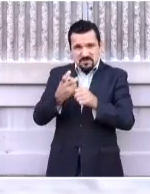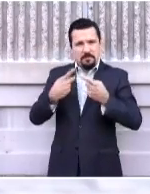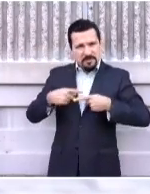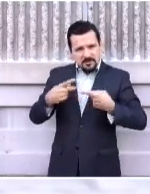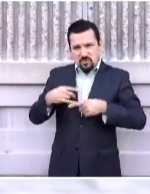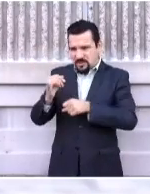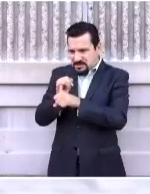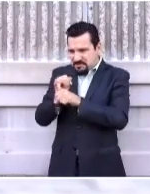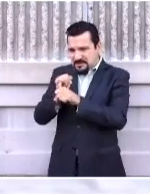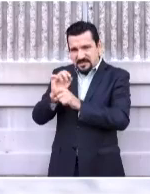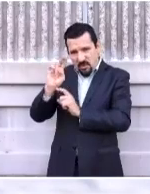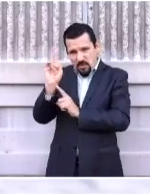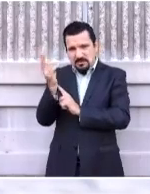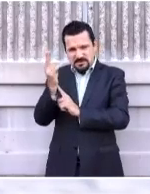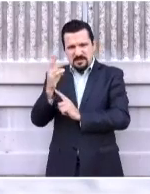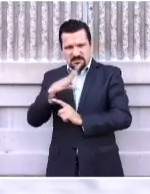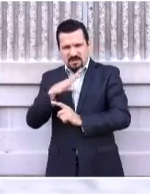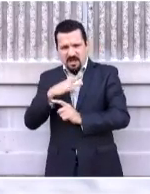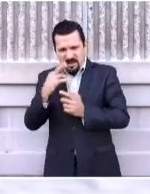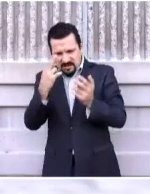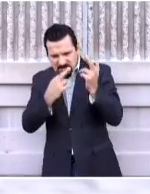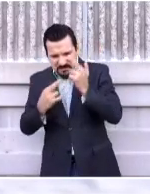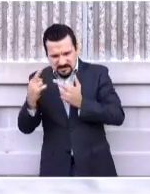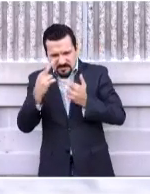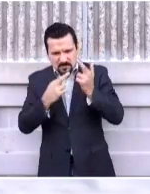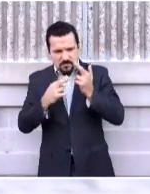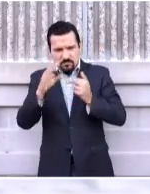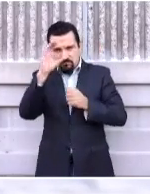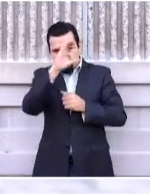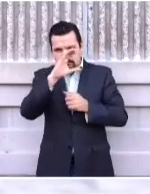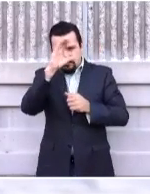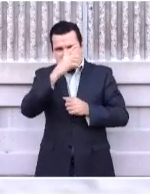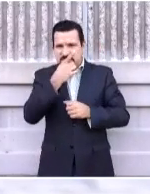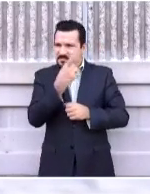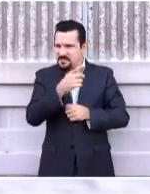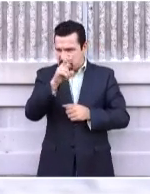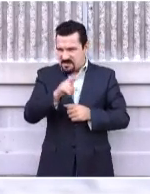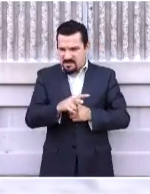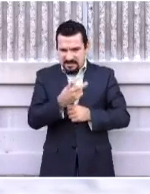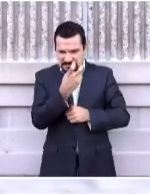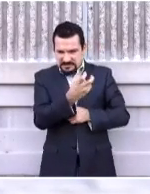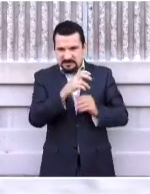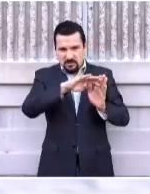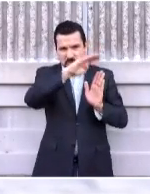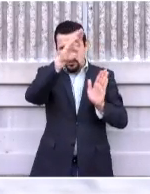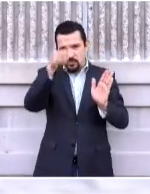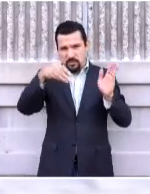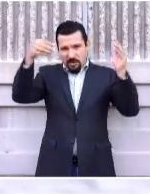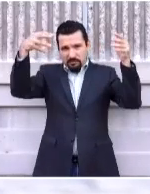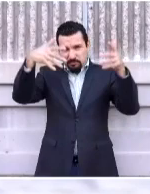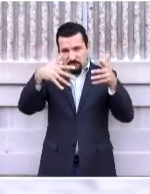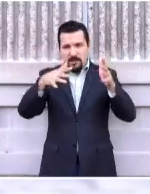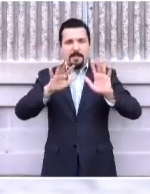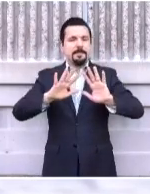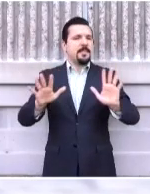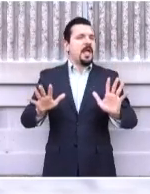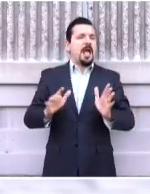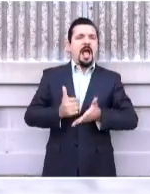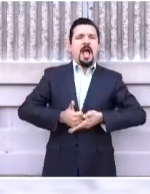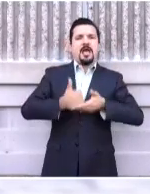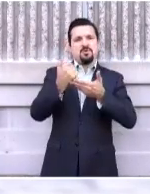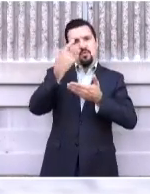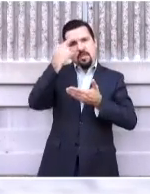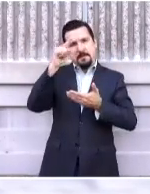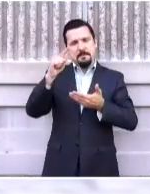si existe evidencia científica que realmente nos diga que la instalación de túneles